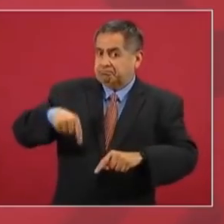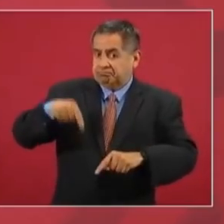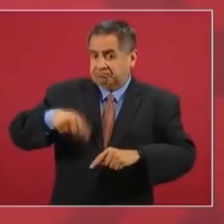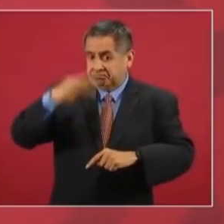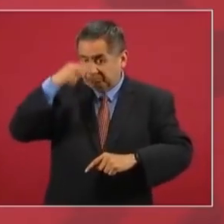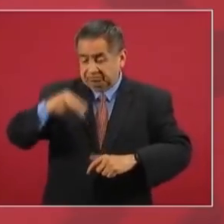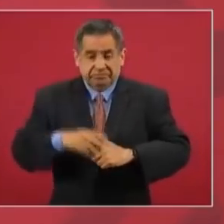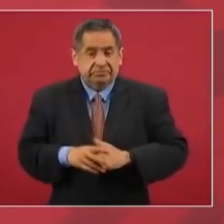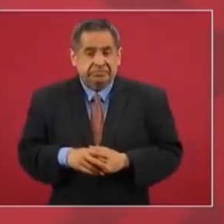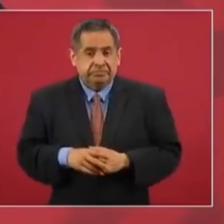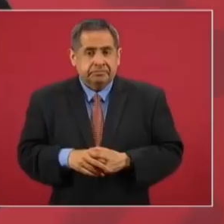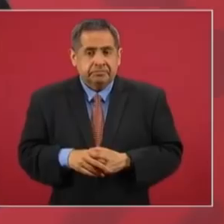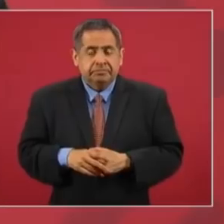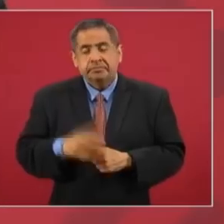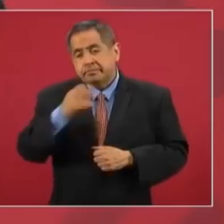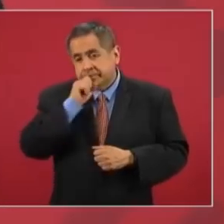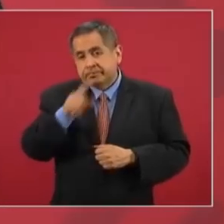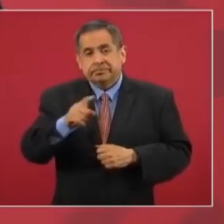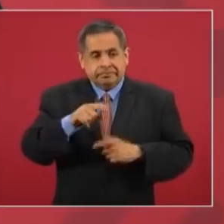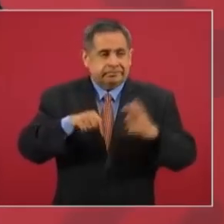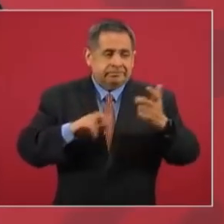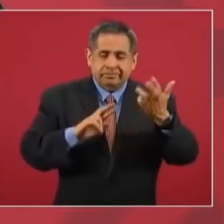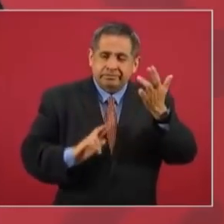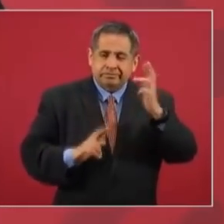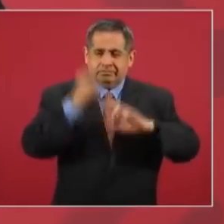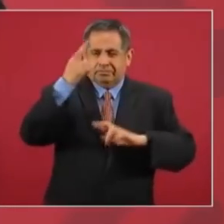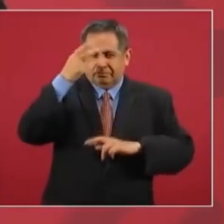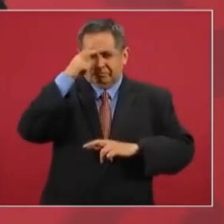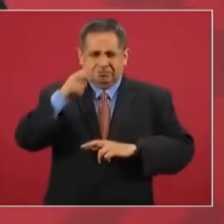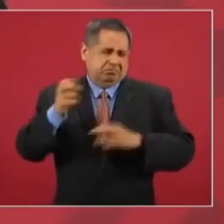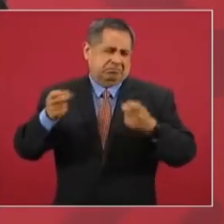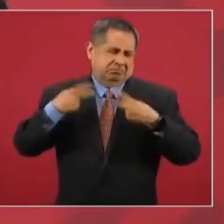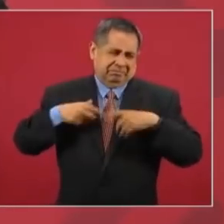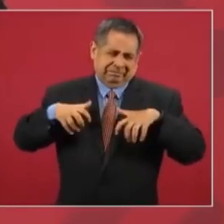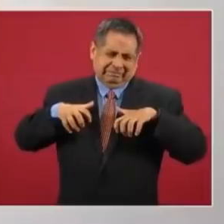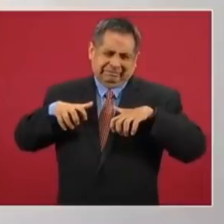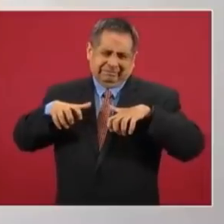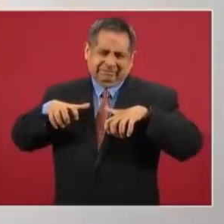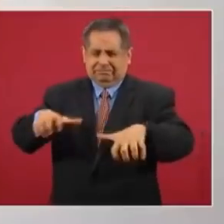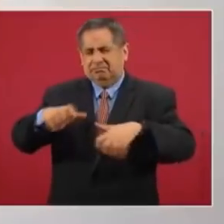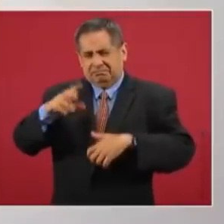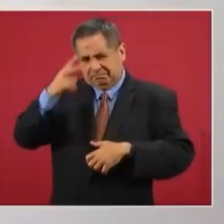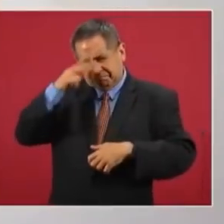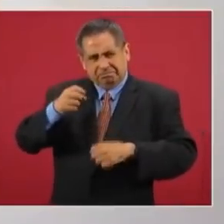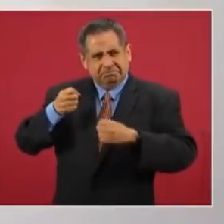Y la revolución, a pesar de que se movilizó mucha gente,